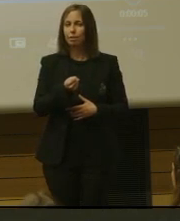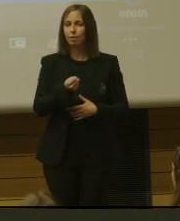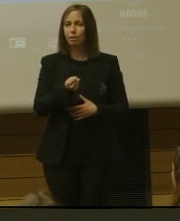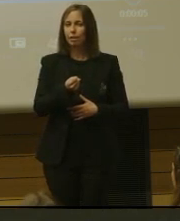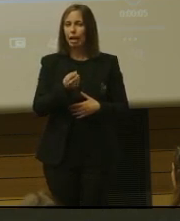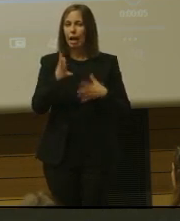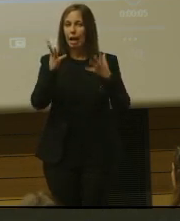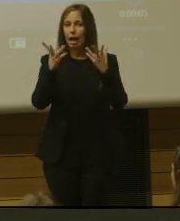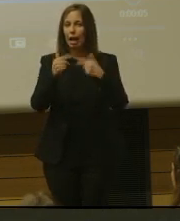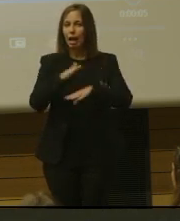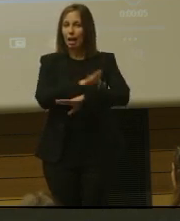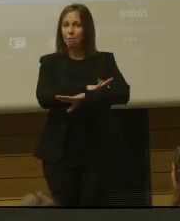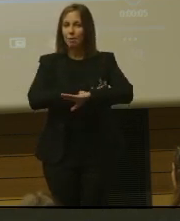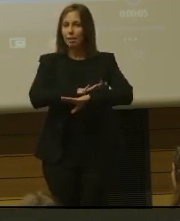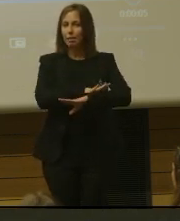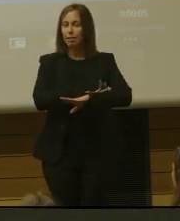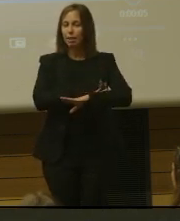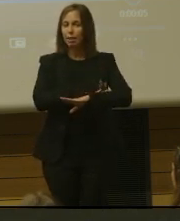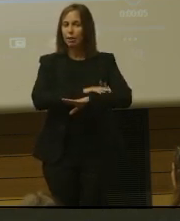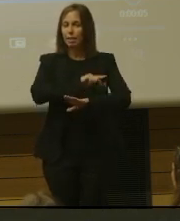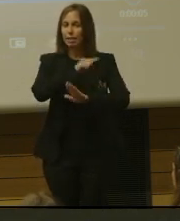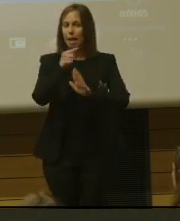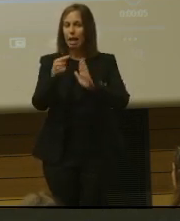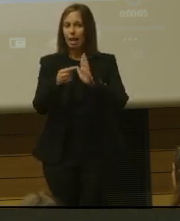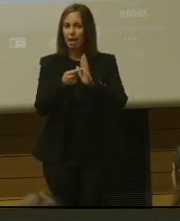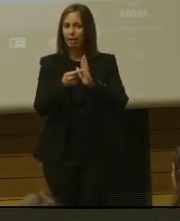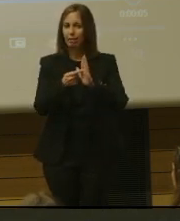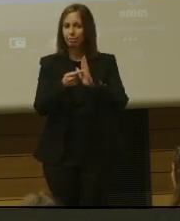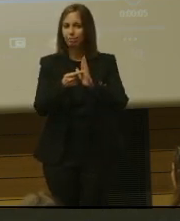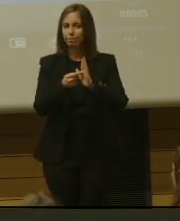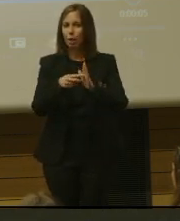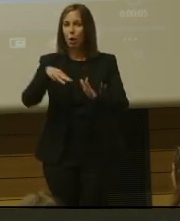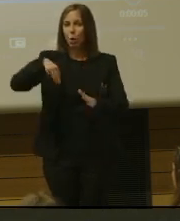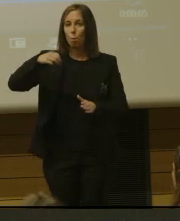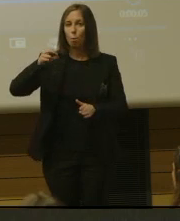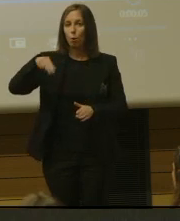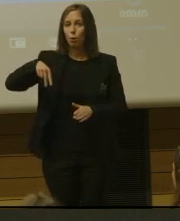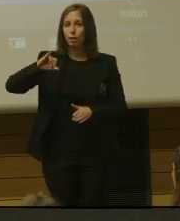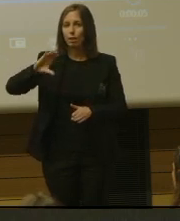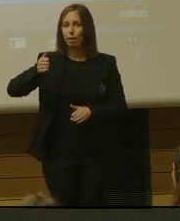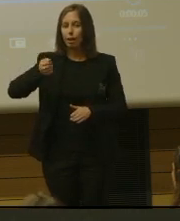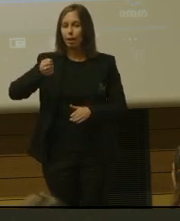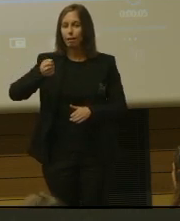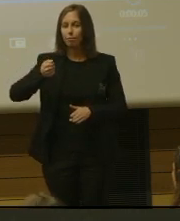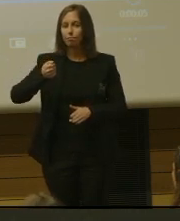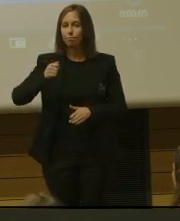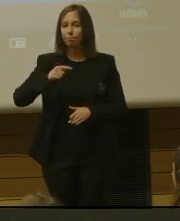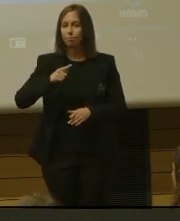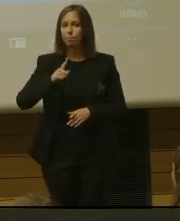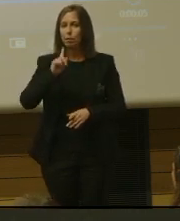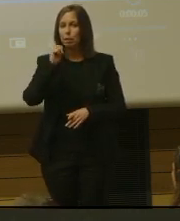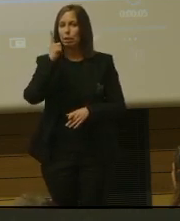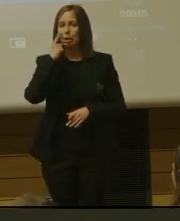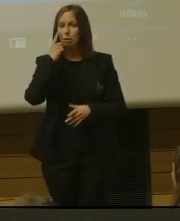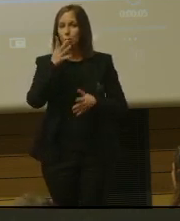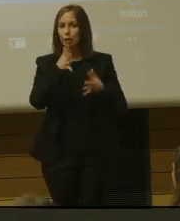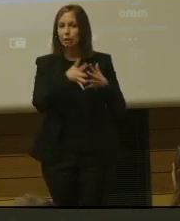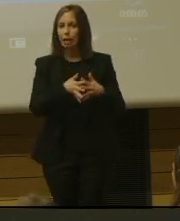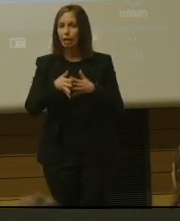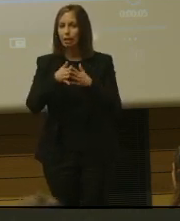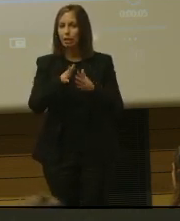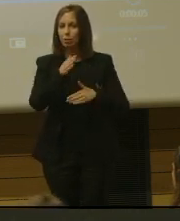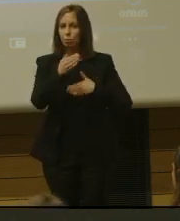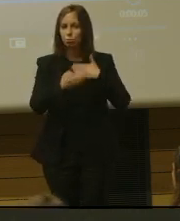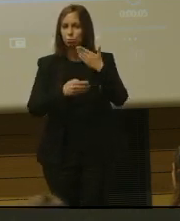de las administraciones a nivel de legislación. Nos ha demostrado Mónica, nos ha hecho cómo se ha ido el proceso en Estados Unidos, no hemos hablado